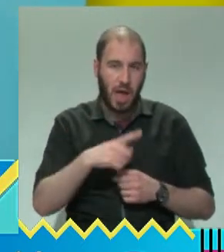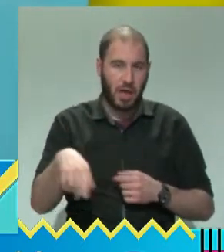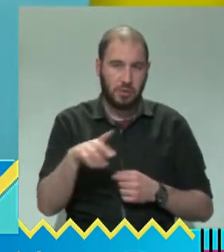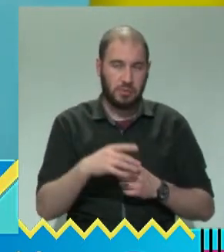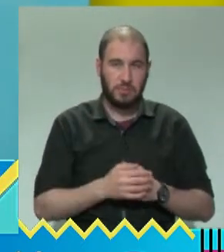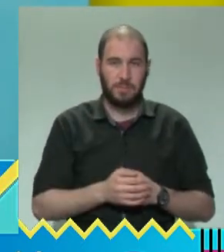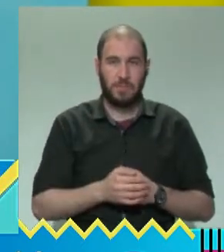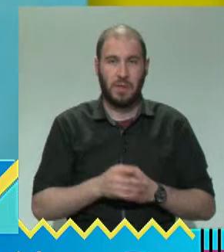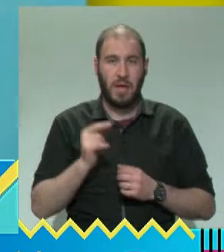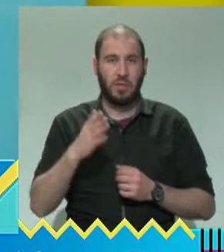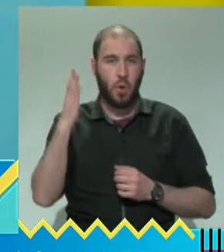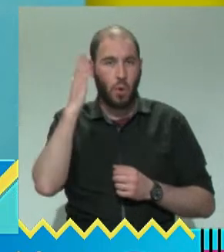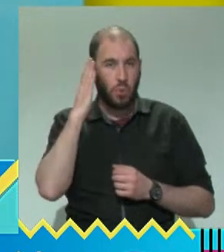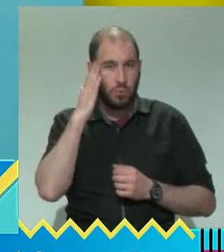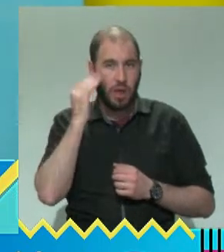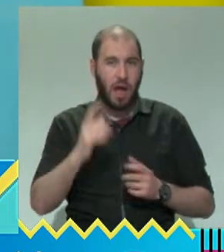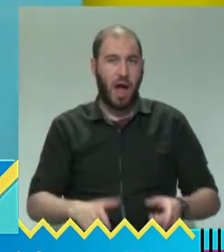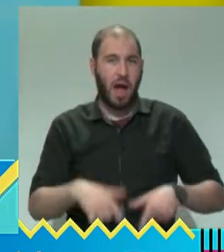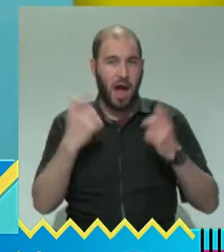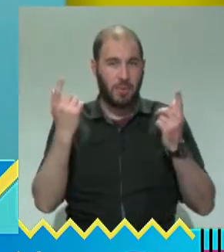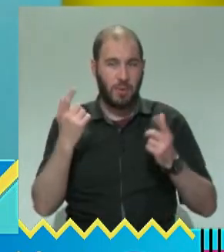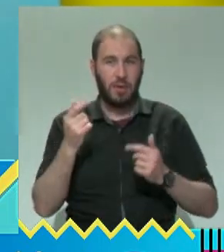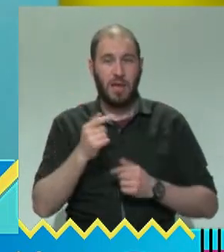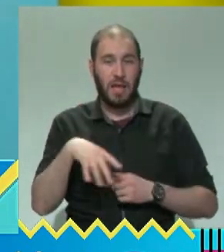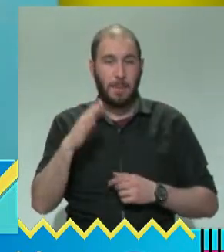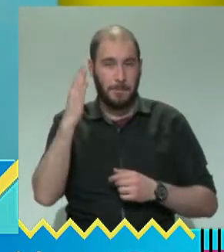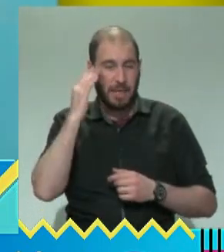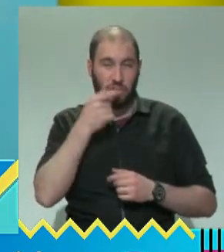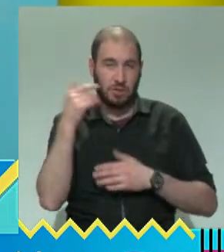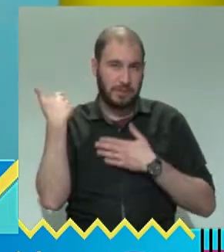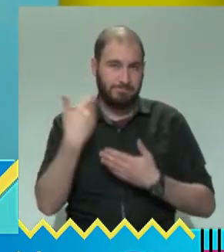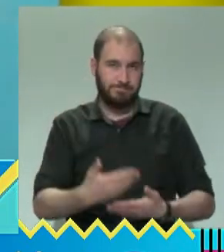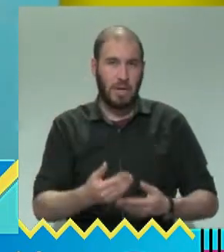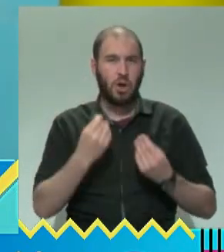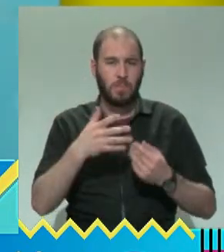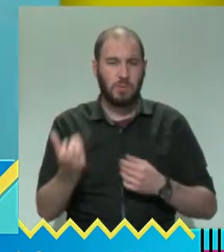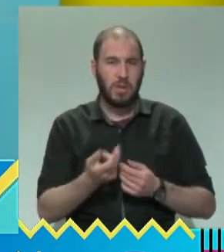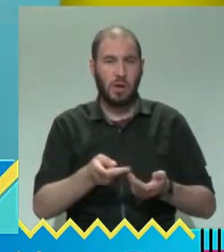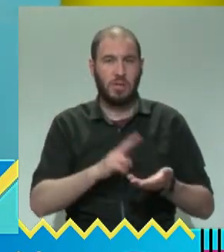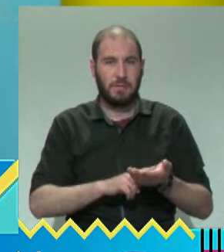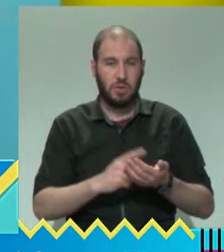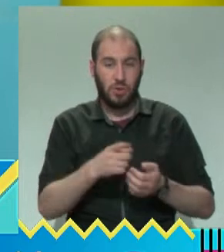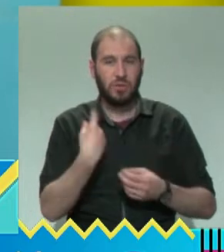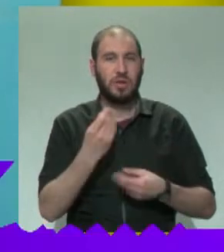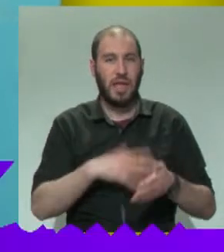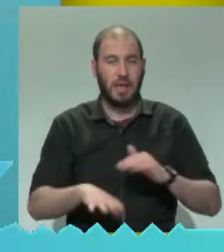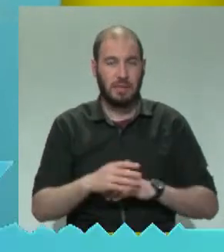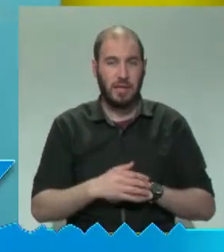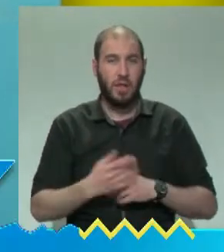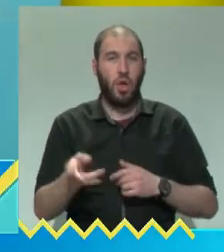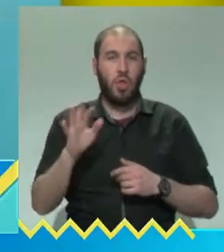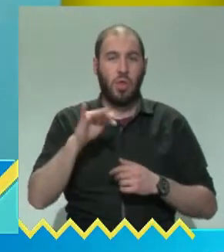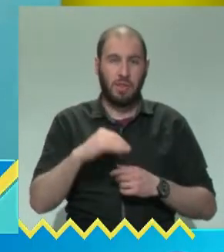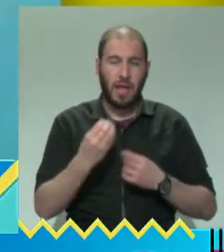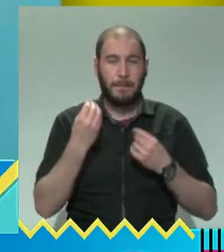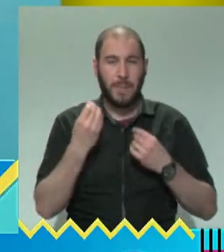yendo un poco a esto, ¿no?, de la cultura del árbol que ha estado presente en la provincia de Mendoza, cómo se recupera y qué hacemos nosotros, ¿sí?, todos los días